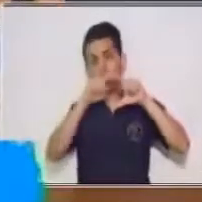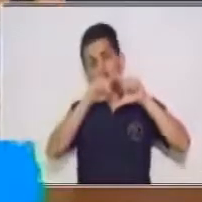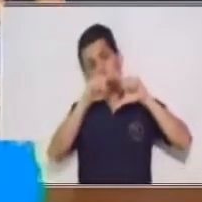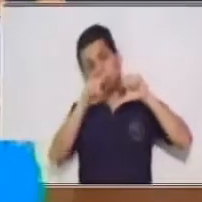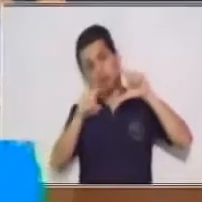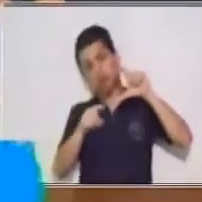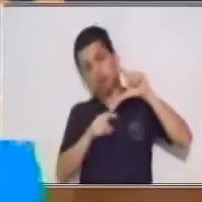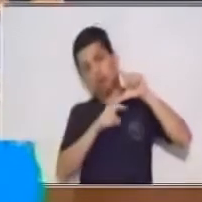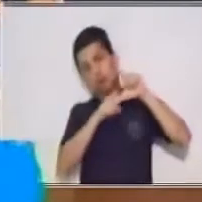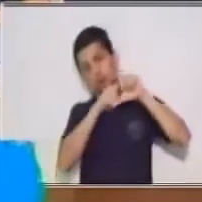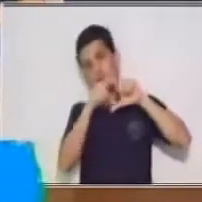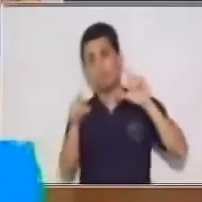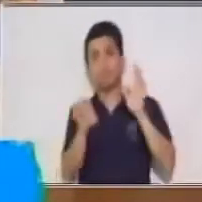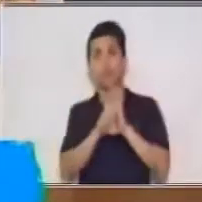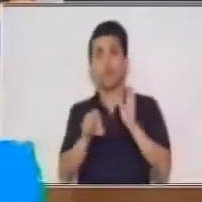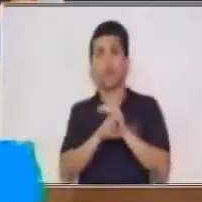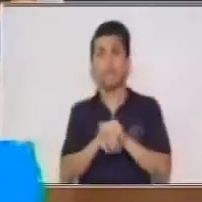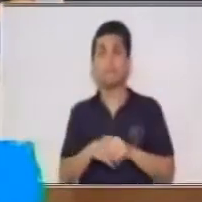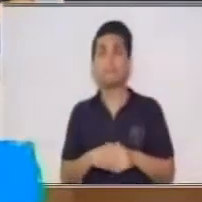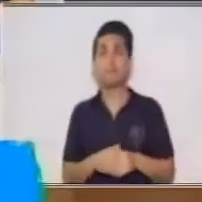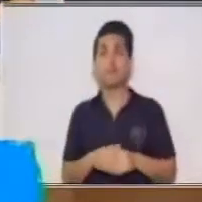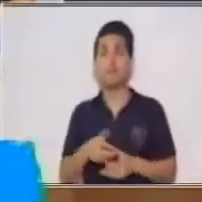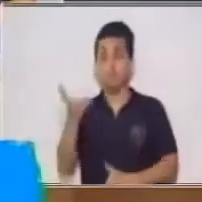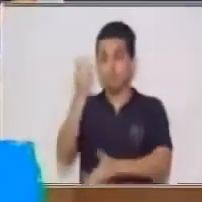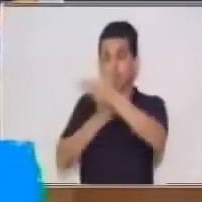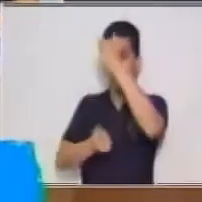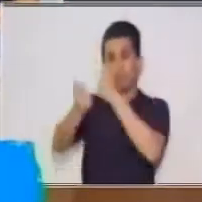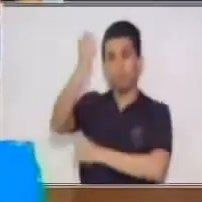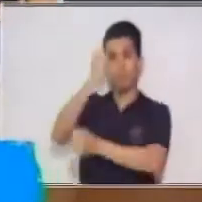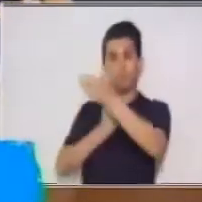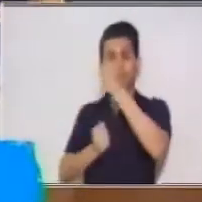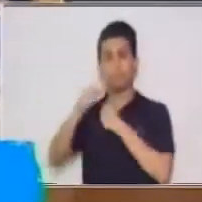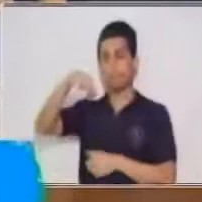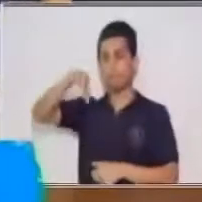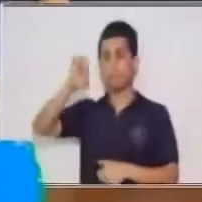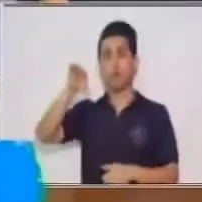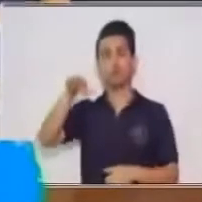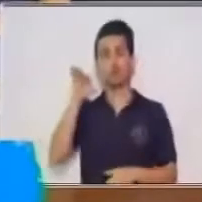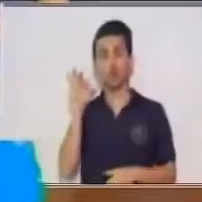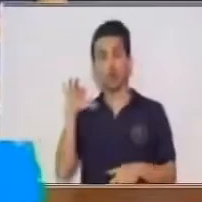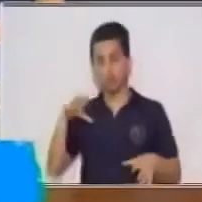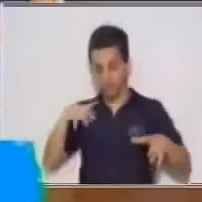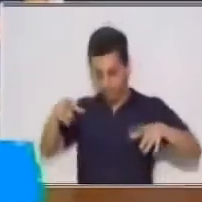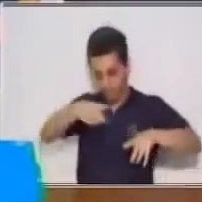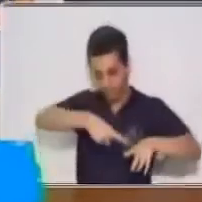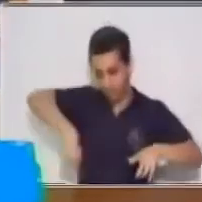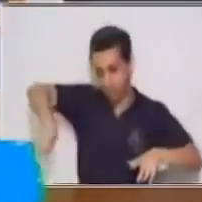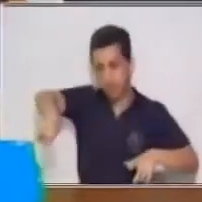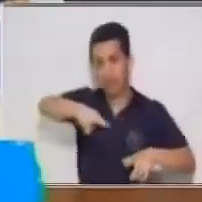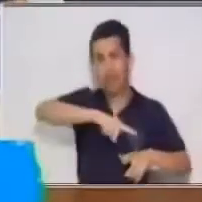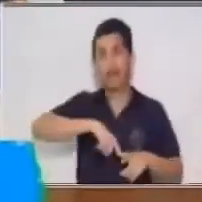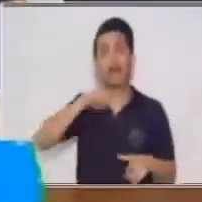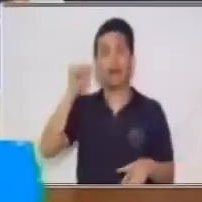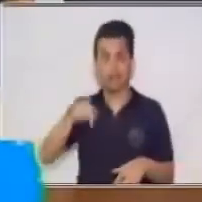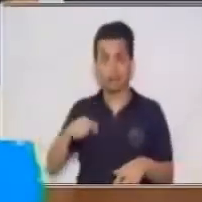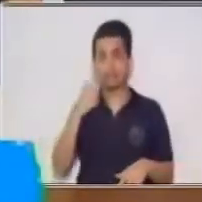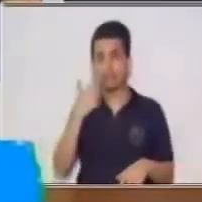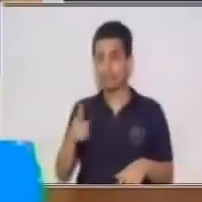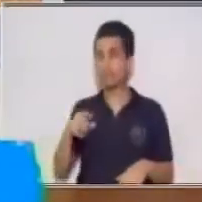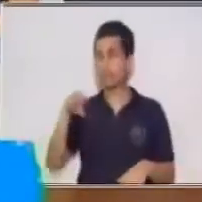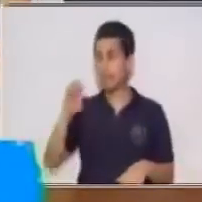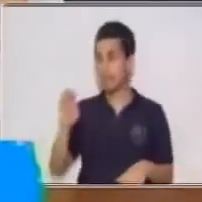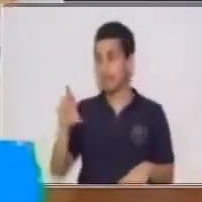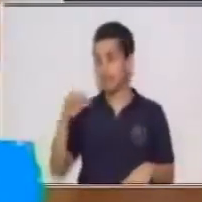circulares has visto? Puede ser un pastel. Si mamá hace en casa las tortillas, o tu abuelita, o tú las sabes hacer y te